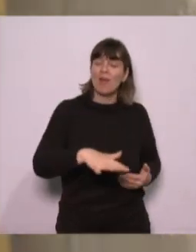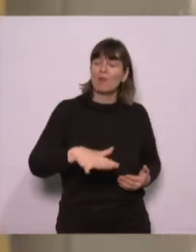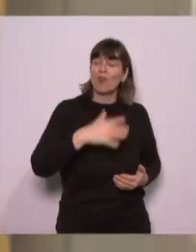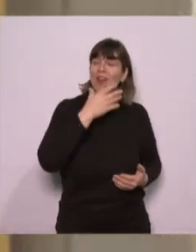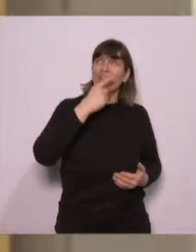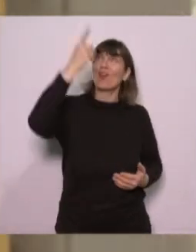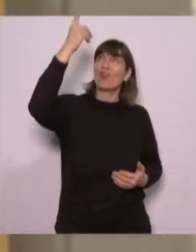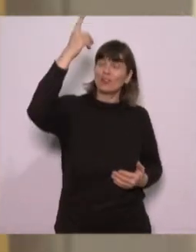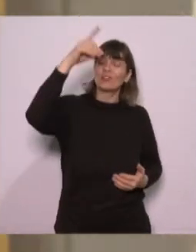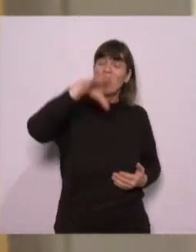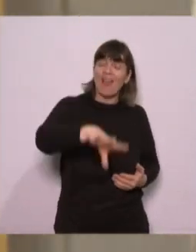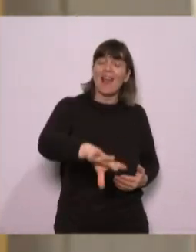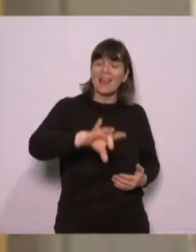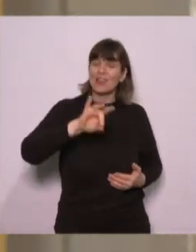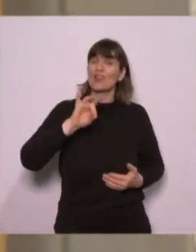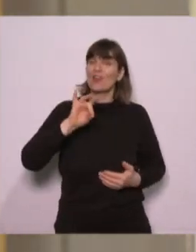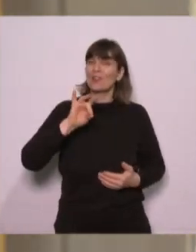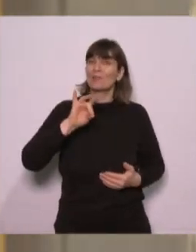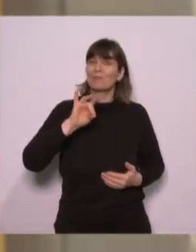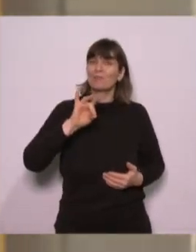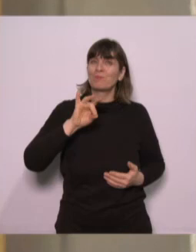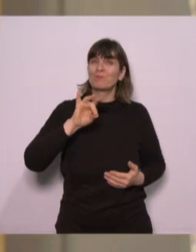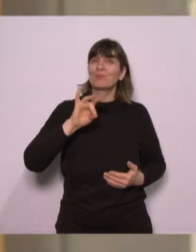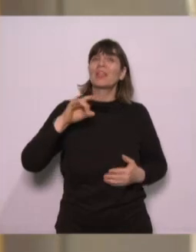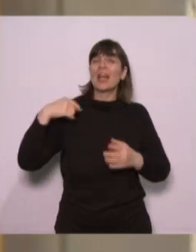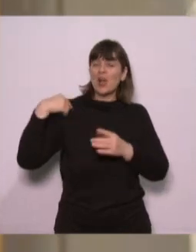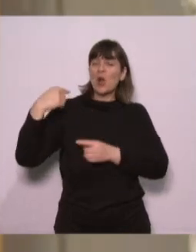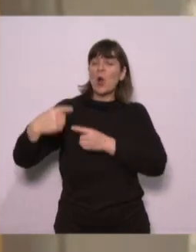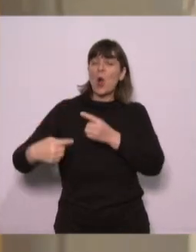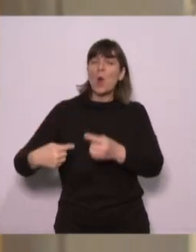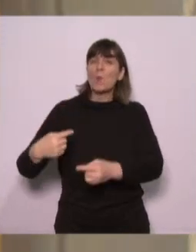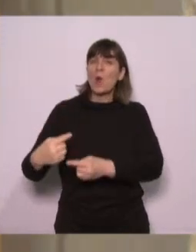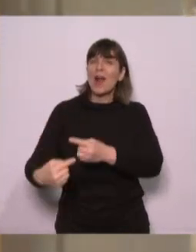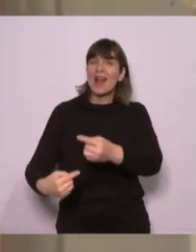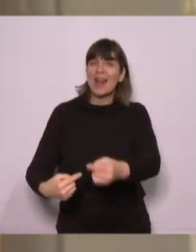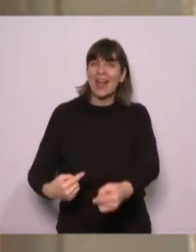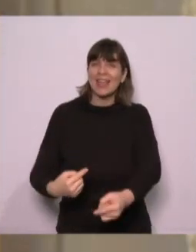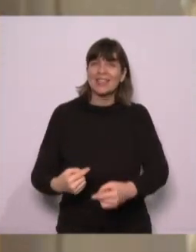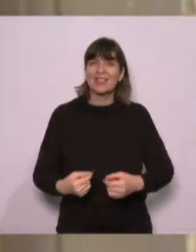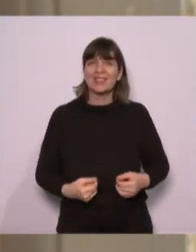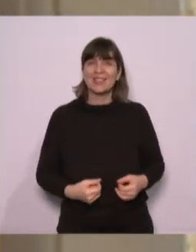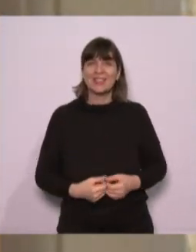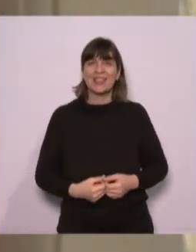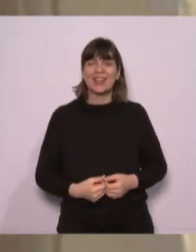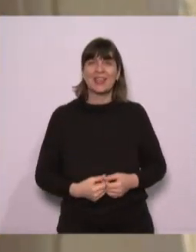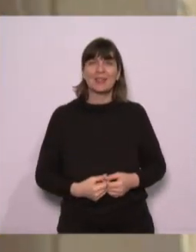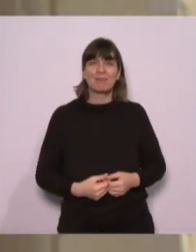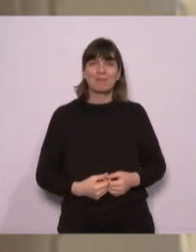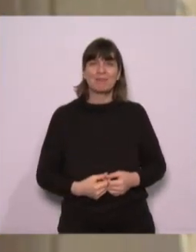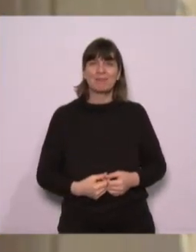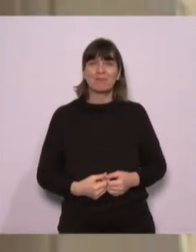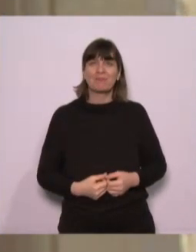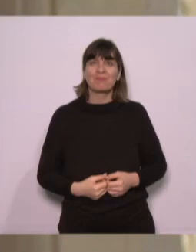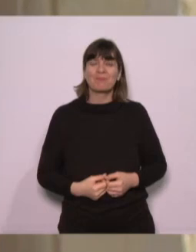Feliz el pueblo que el Señor se eligió como